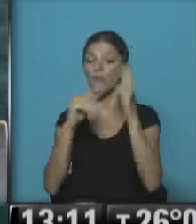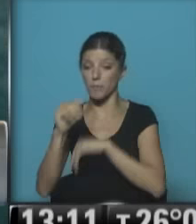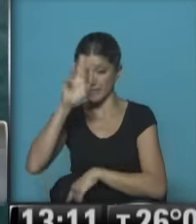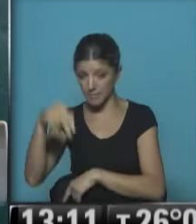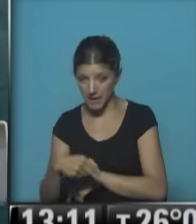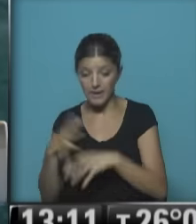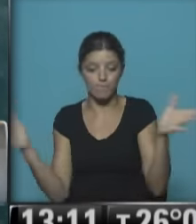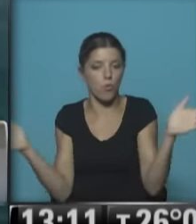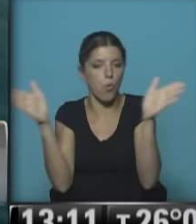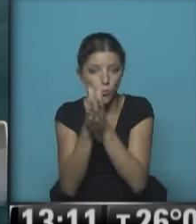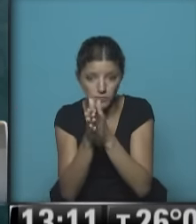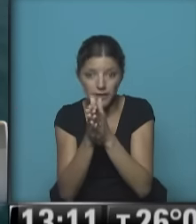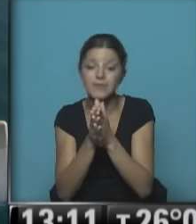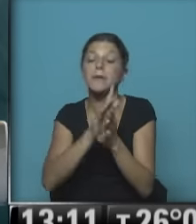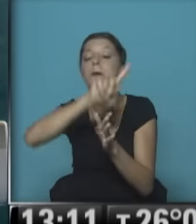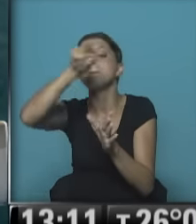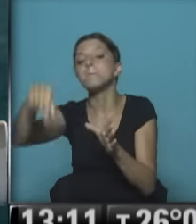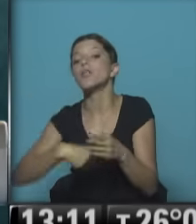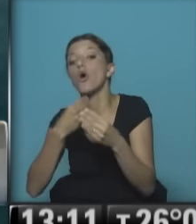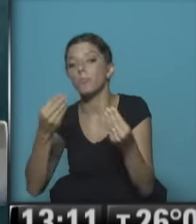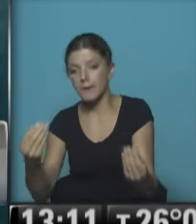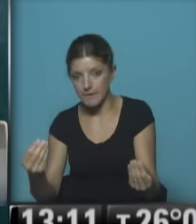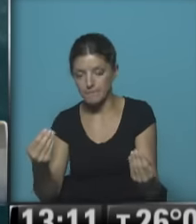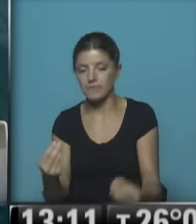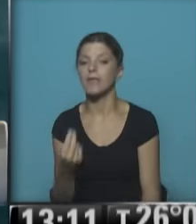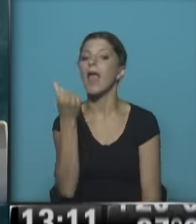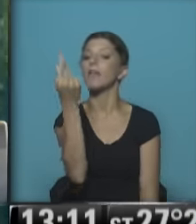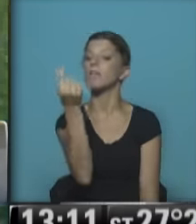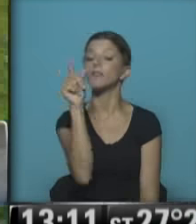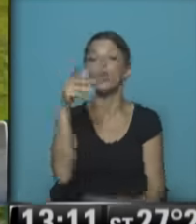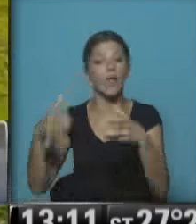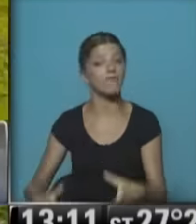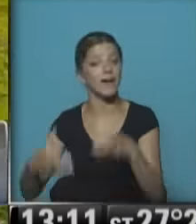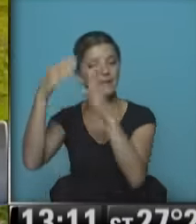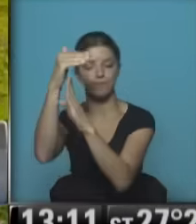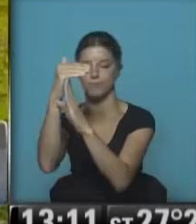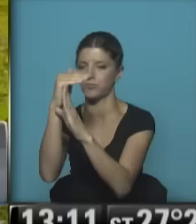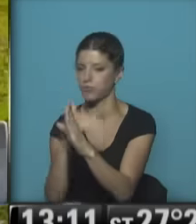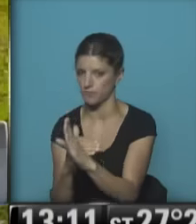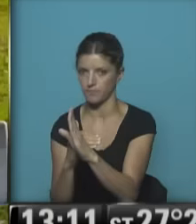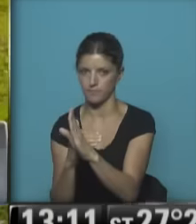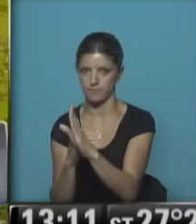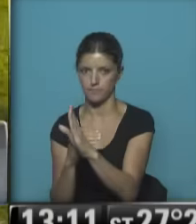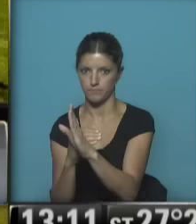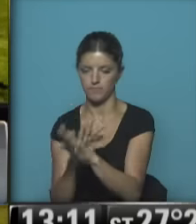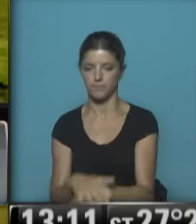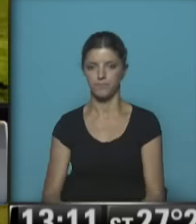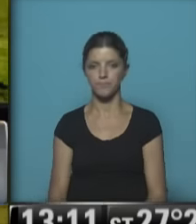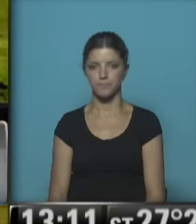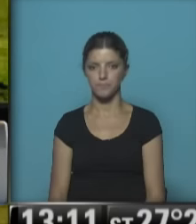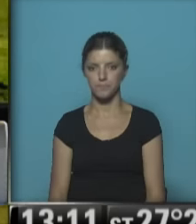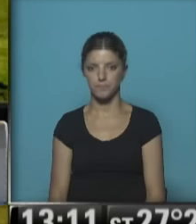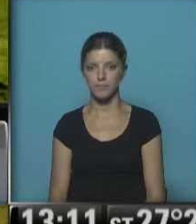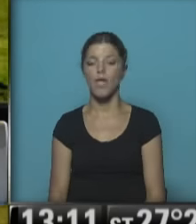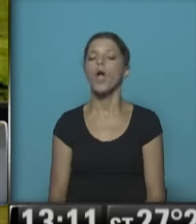sido las que dieron como resultado un descenso mucho más brusco que el inicialmente buscado. En el cuadro